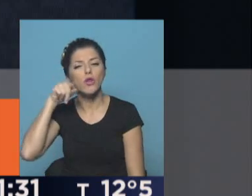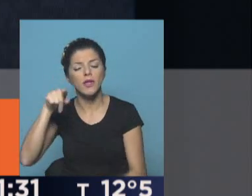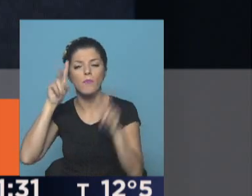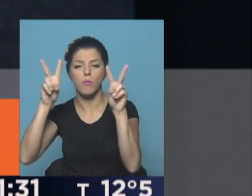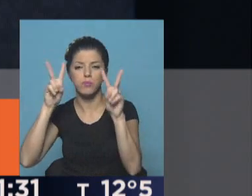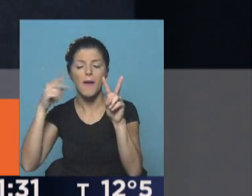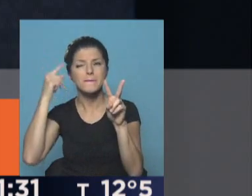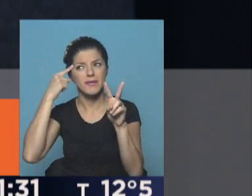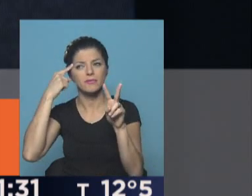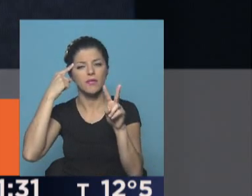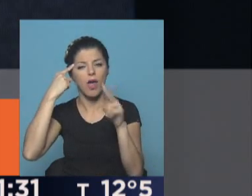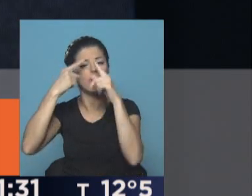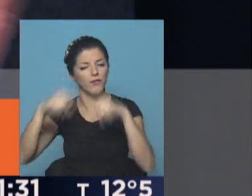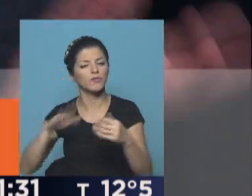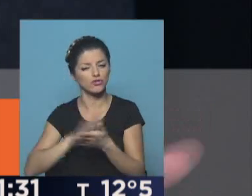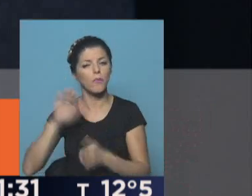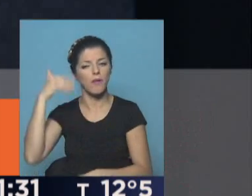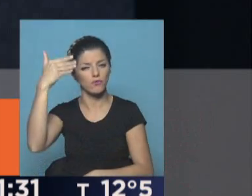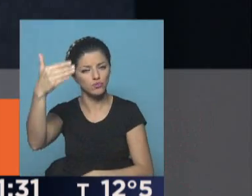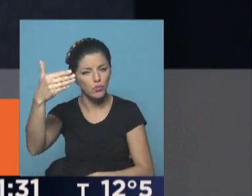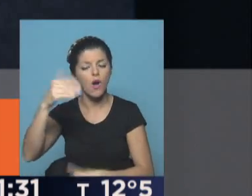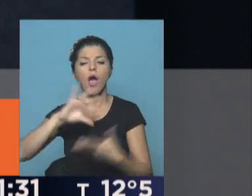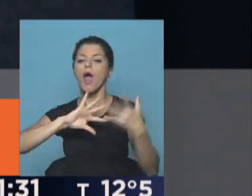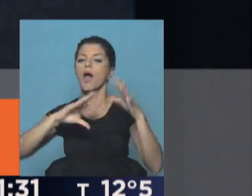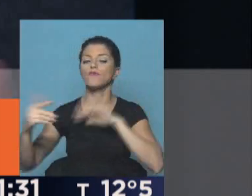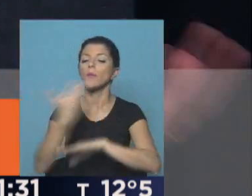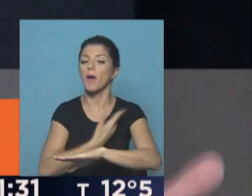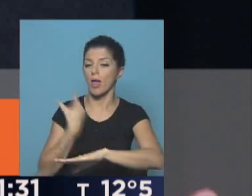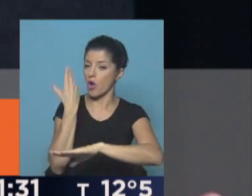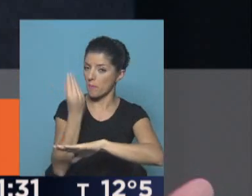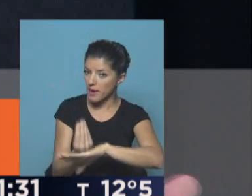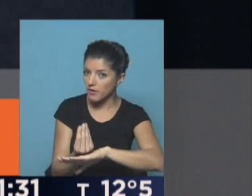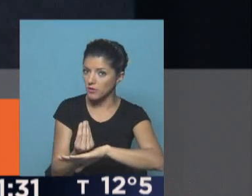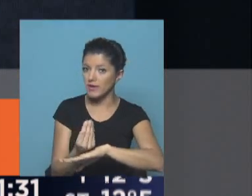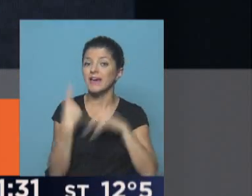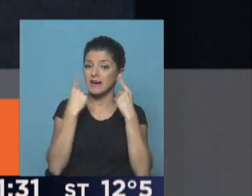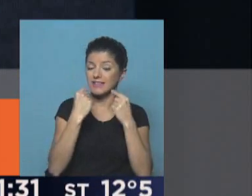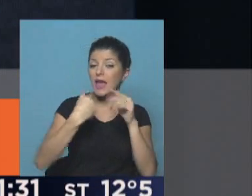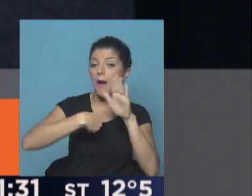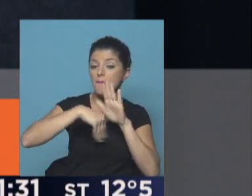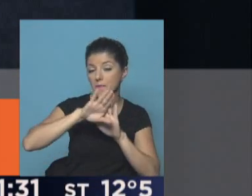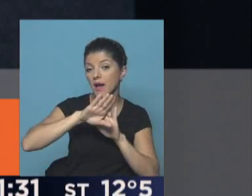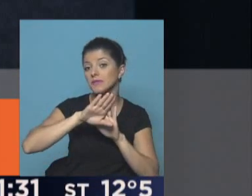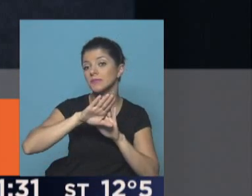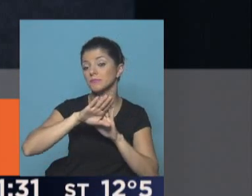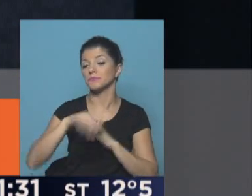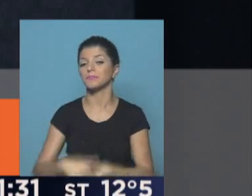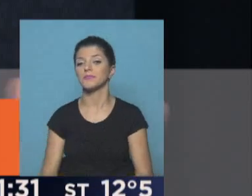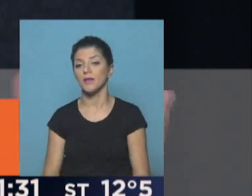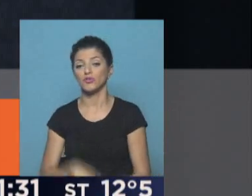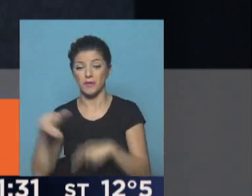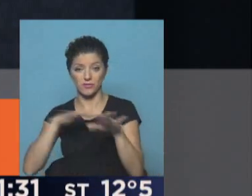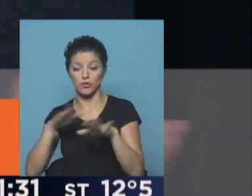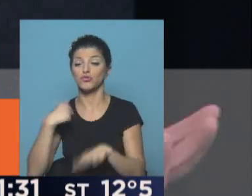futuro tiene otra visión sobre la forma de gobernar tienes mucho más autocrítico en relación a lo que a lo que ocurrió en nosotros